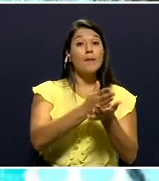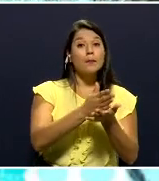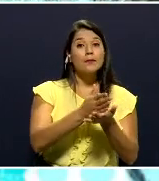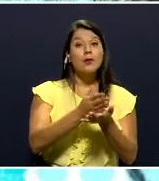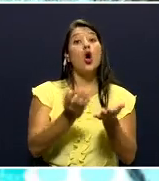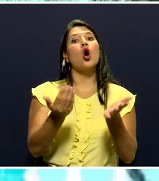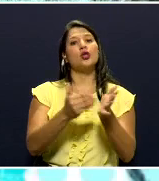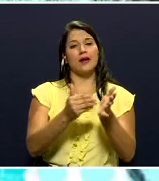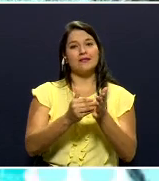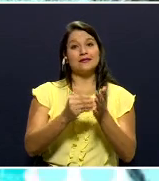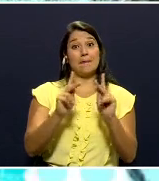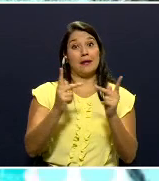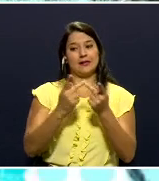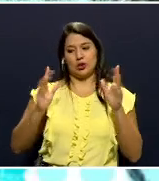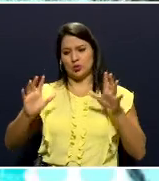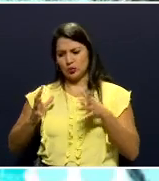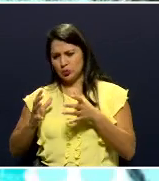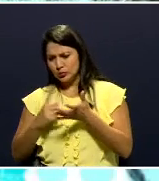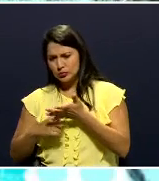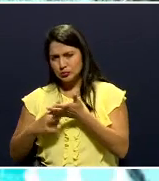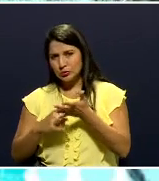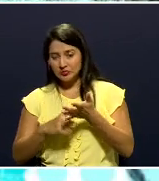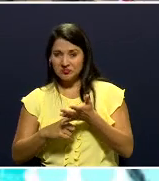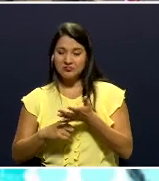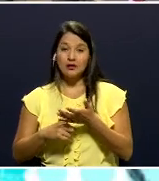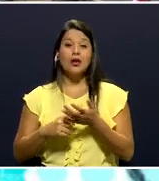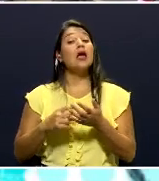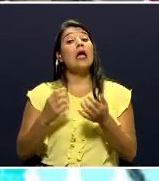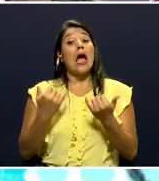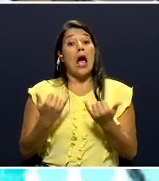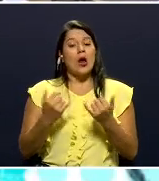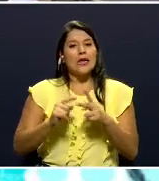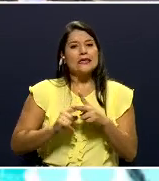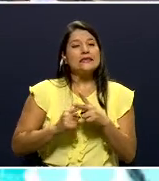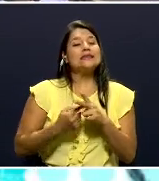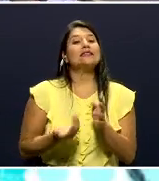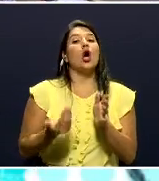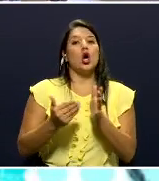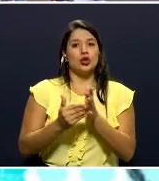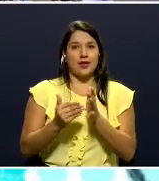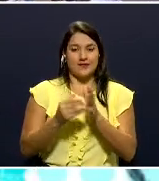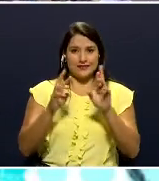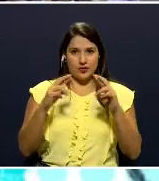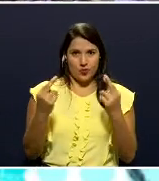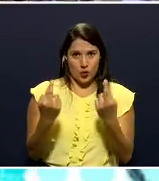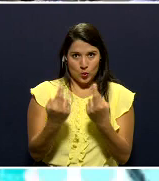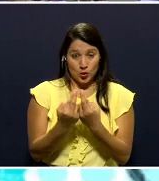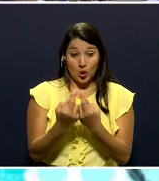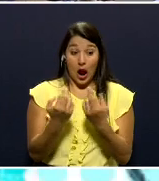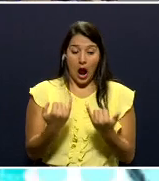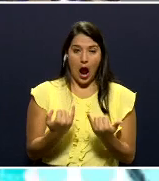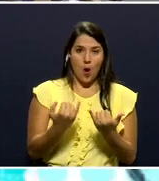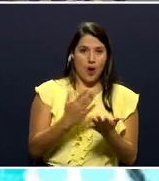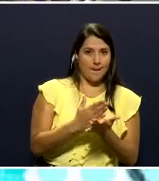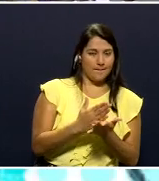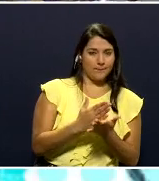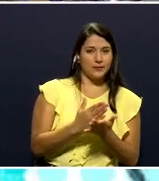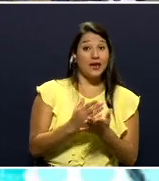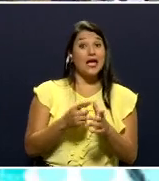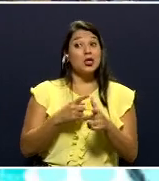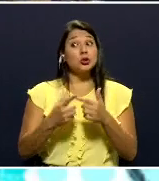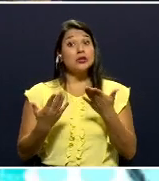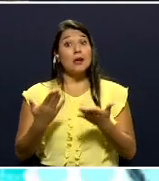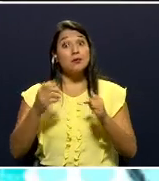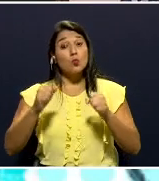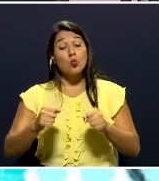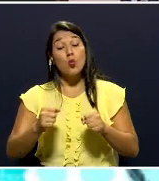de ley. Está por reiniciar la sesión en el plenario legislativo y es posible que se pueda votar en primer debate este